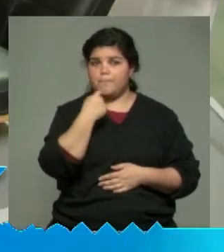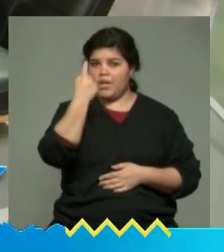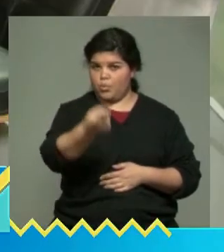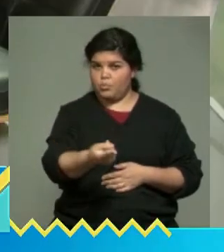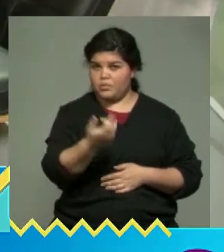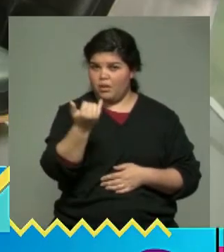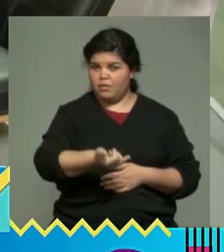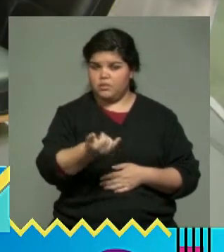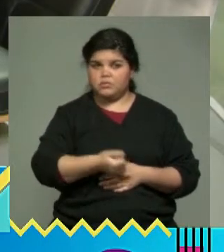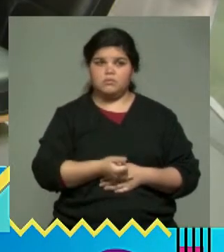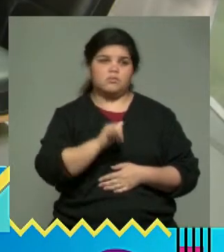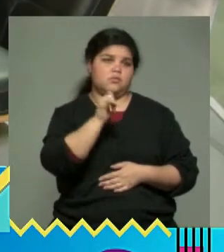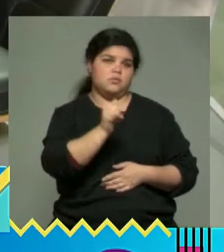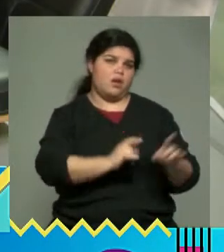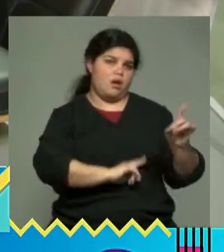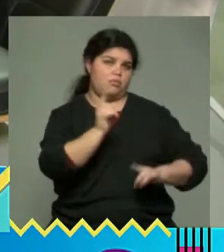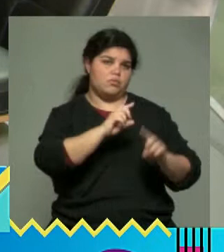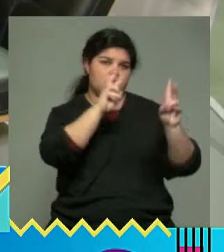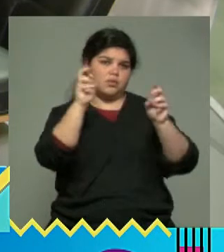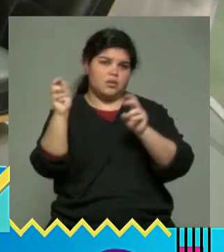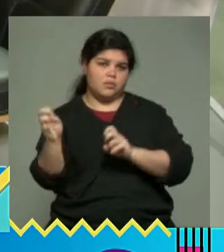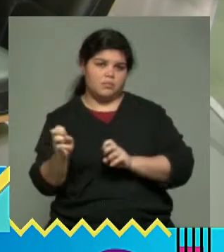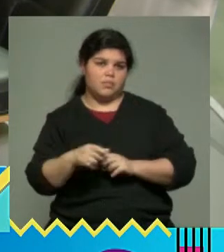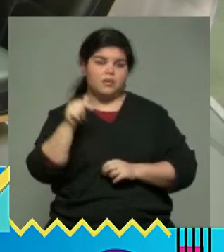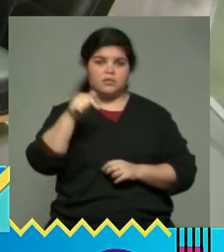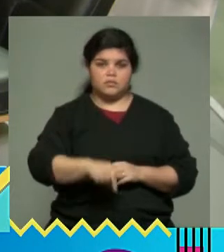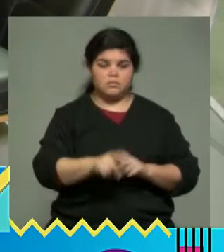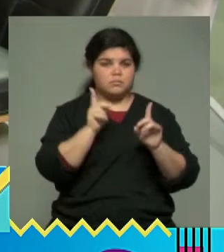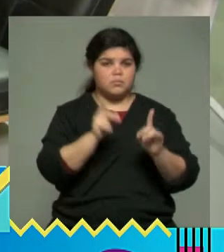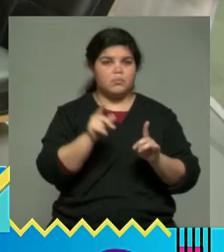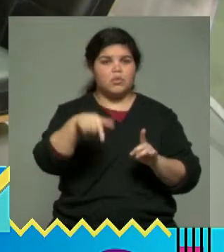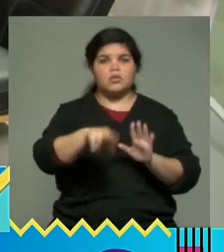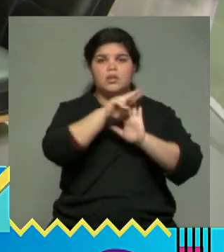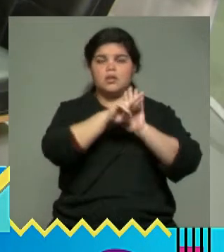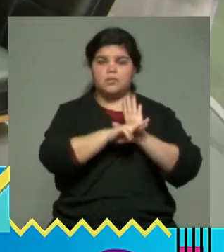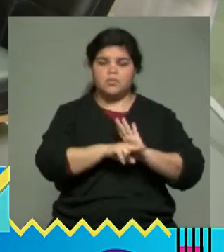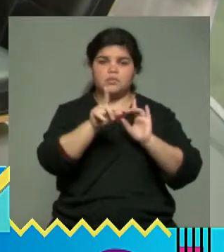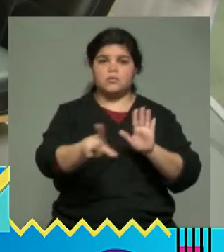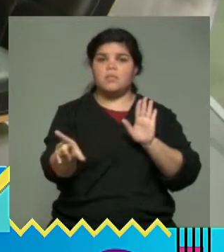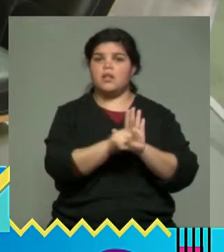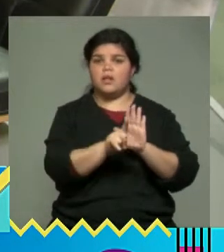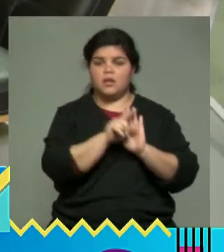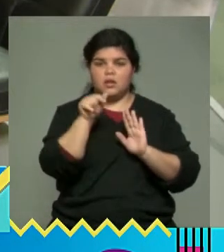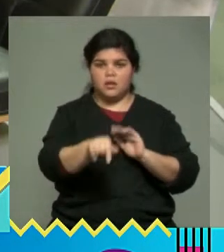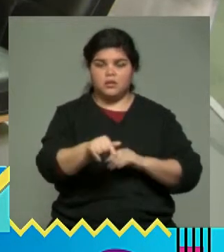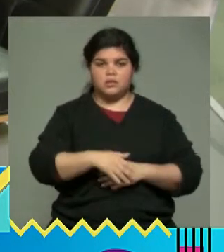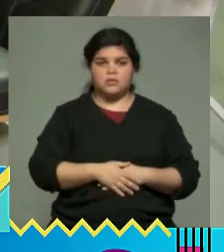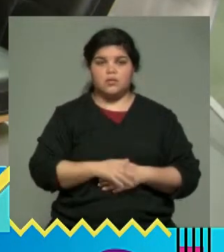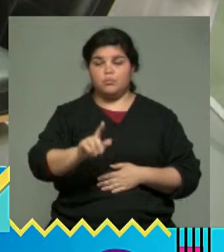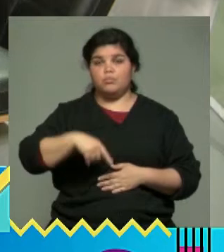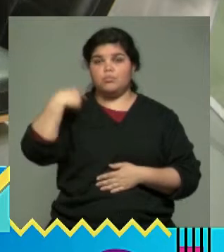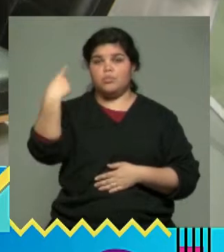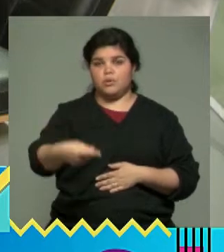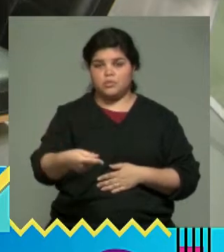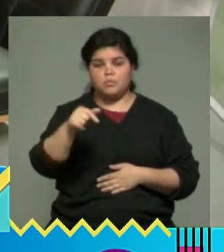evidentemente hay un montón de cosas que todavía vamos a seguir abordando, pero seguramente nos meteremos justamente en este tema de lo que es la reglamentación y la legislación. Perfecto, vamos en el próximo bloque